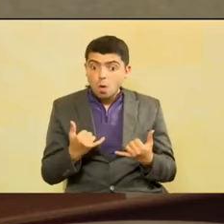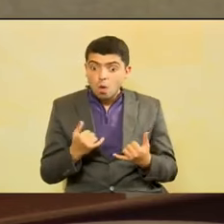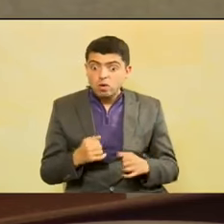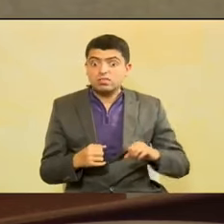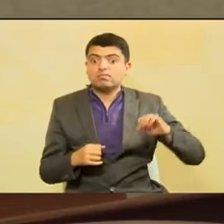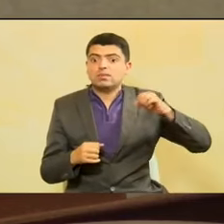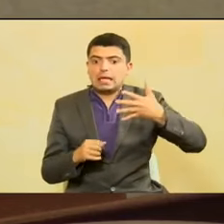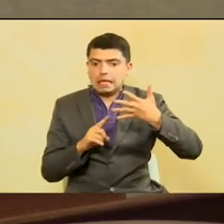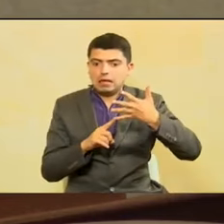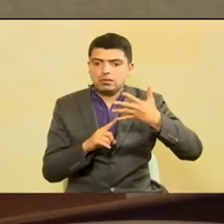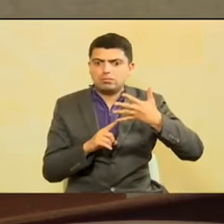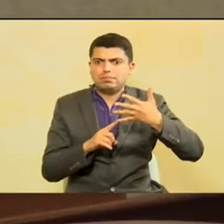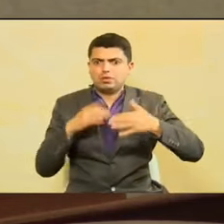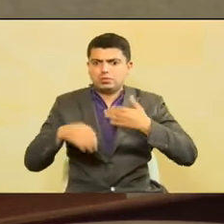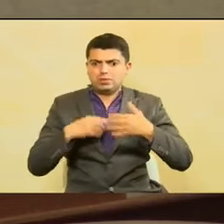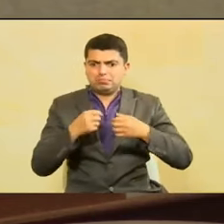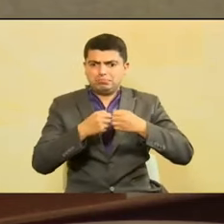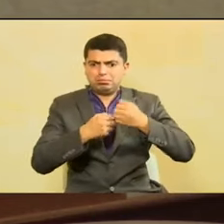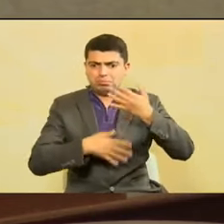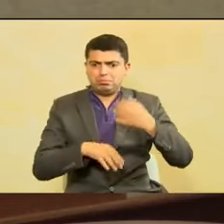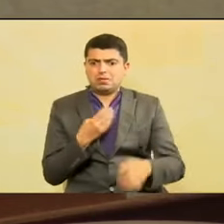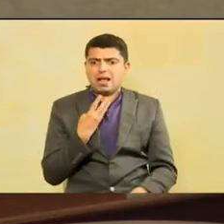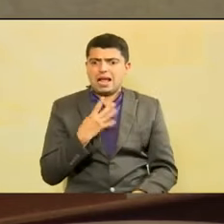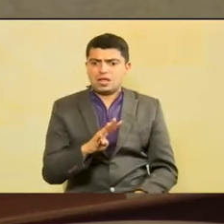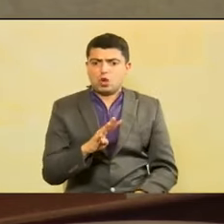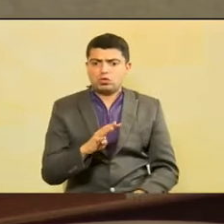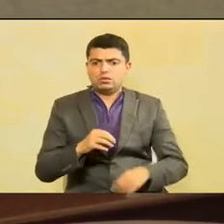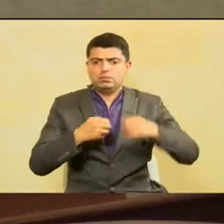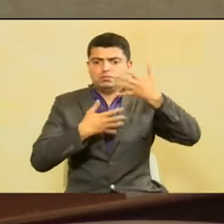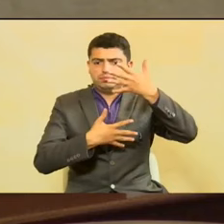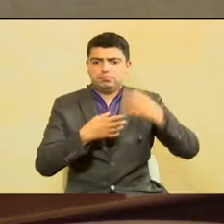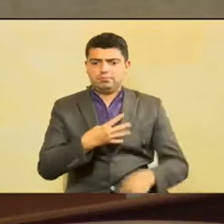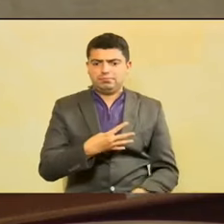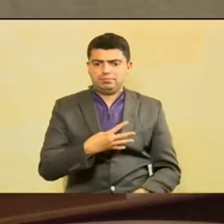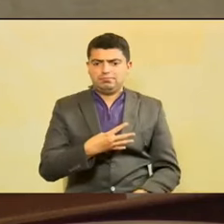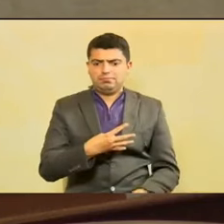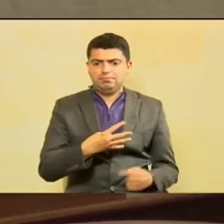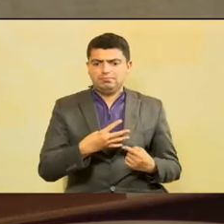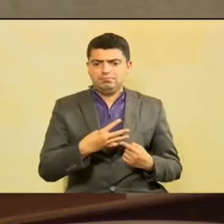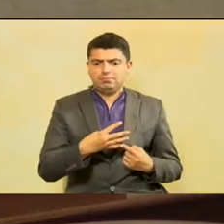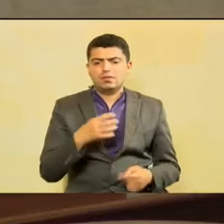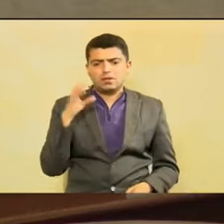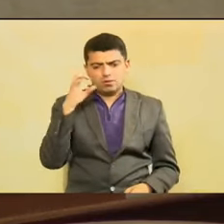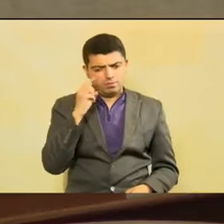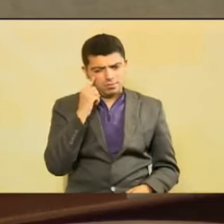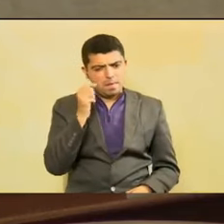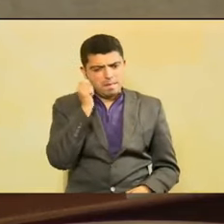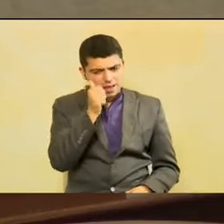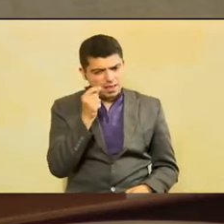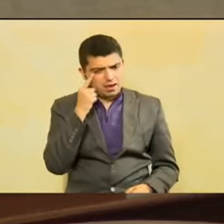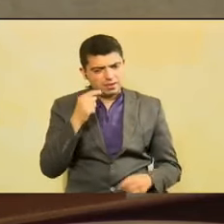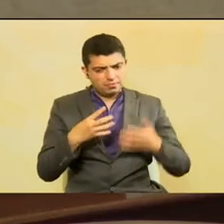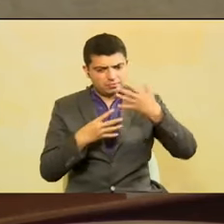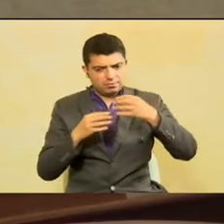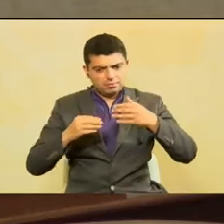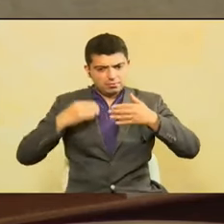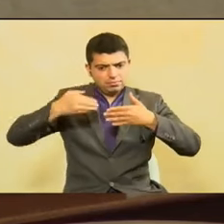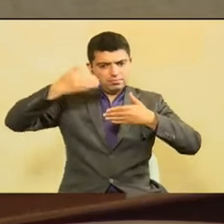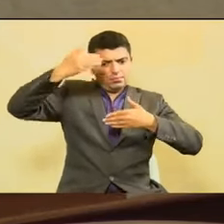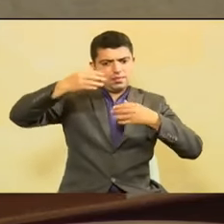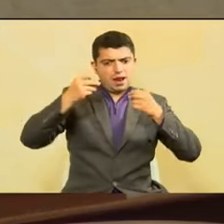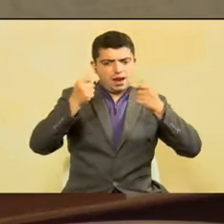14 entonces Discúlpeme pero yo mañana ya no creo que ni siquiera vaya a estar en un lugar privilegiado donde lo podamos